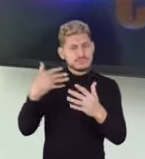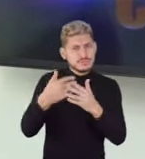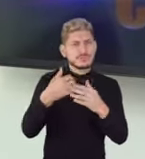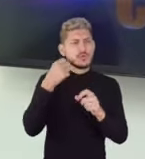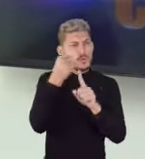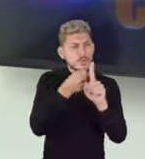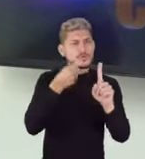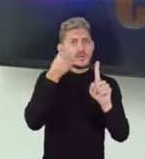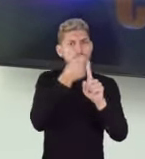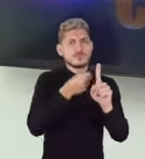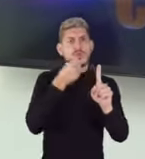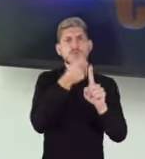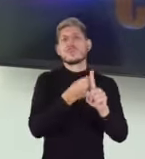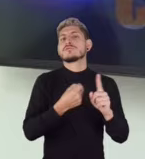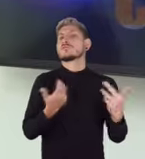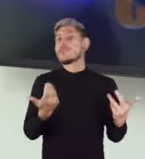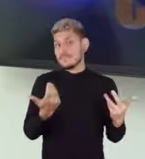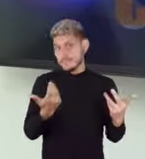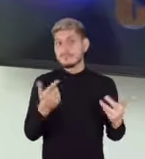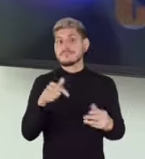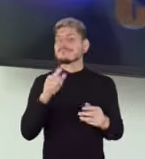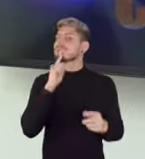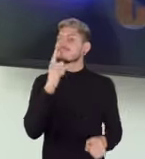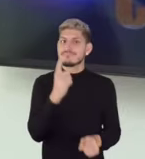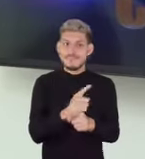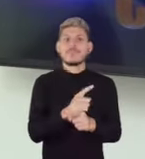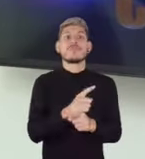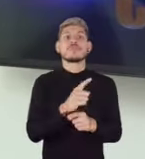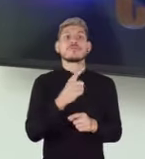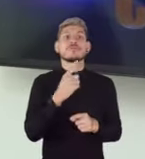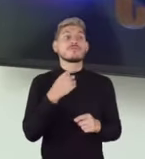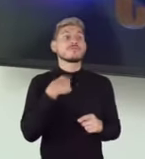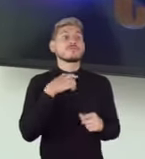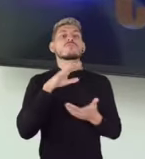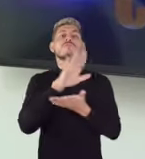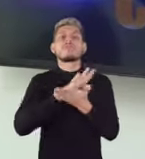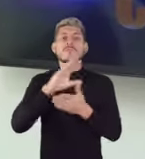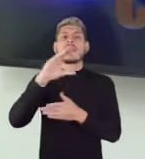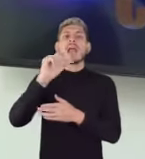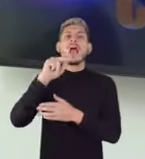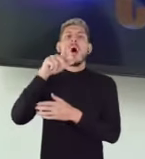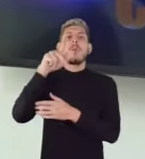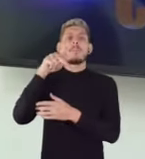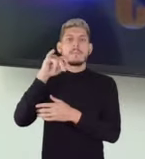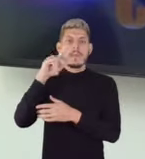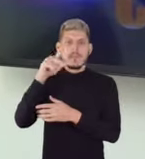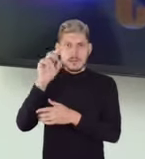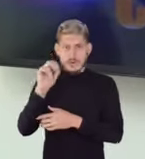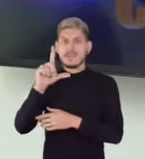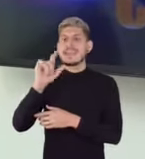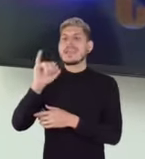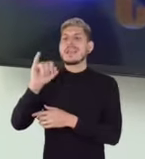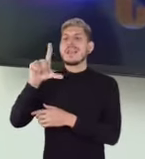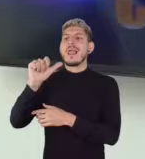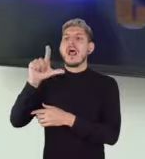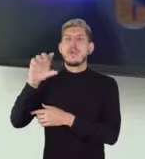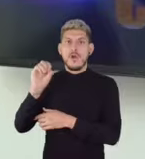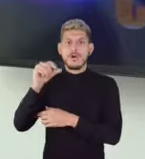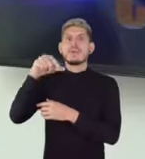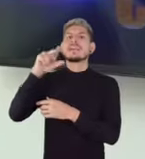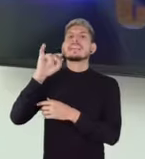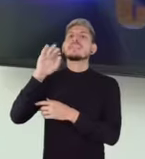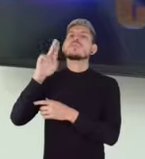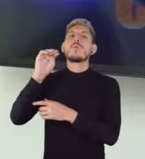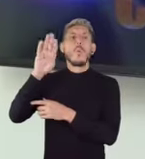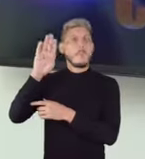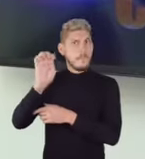convertido en alcantarillado a cielo abierto. Y esta es la realidad no solo de Carretas, es Caupicho y La Loc y Tumbe. Entonces, si esto no se detiene ahora, van a